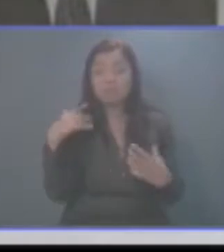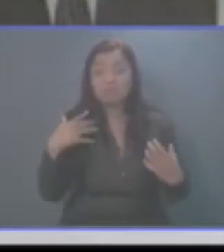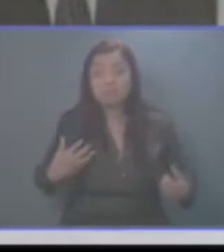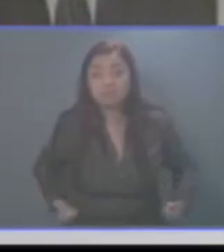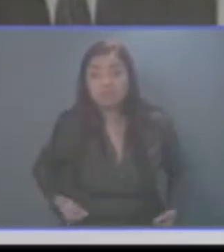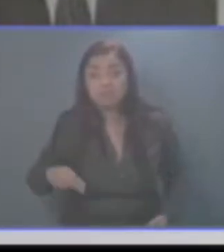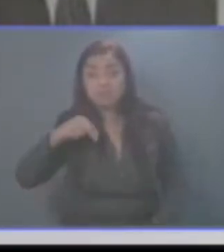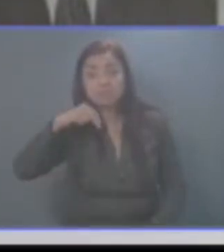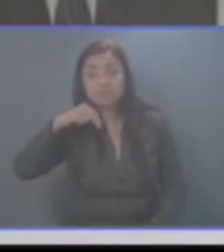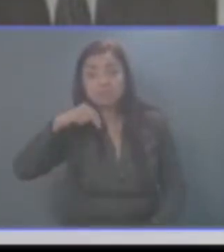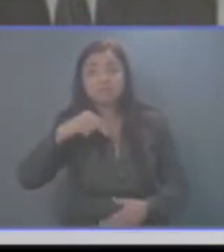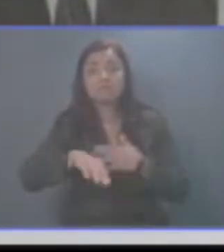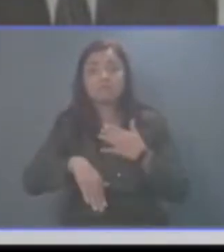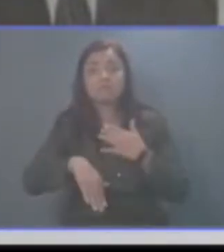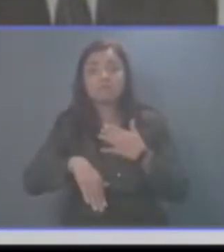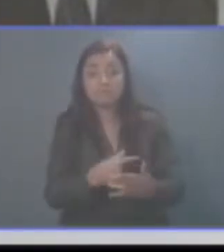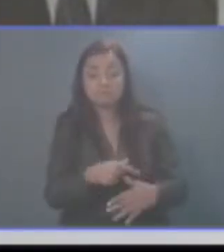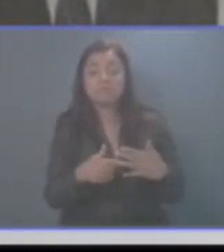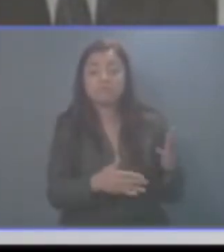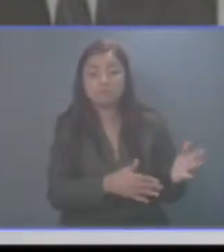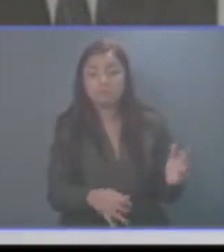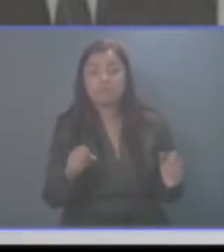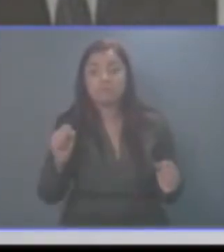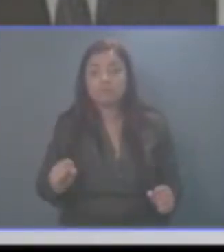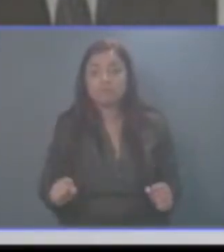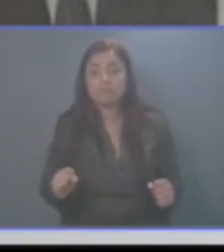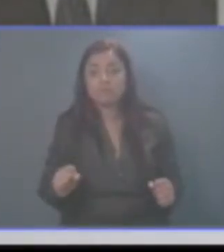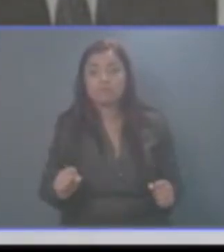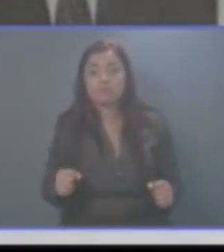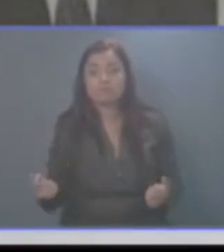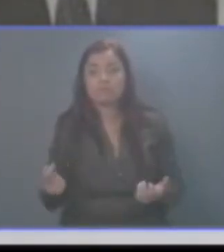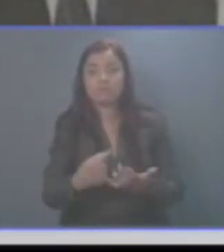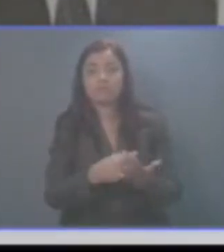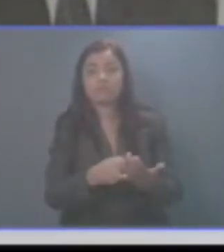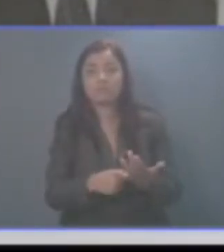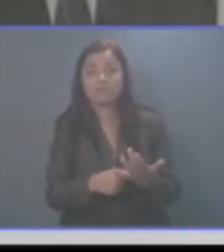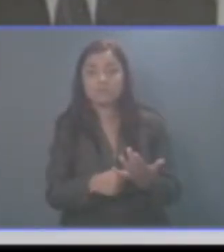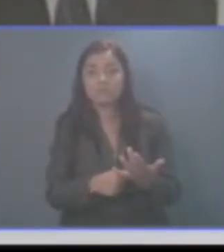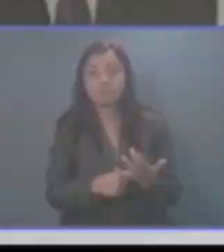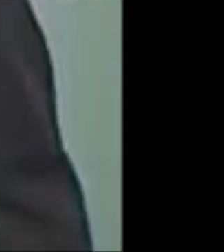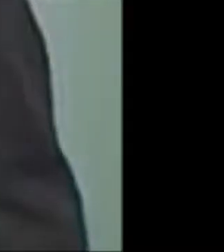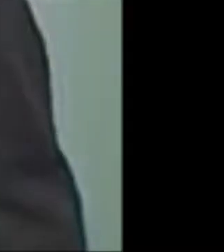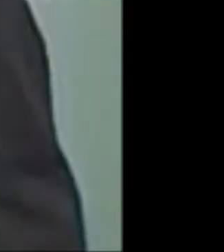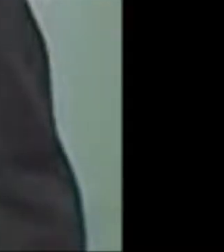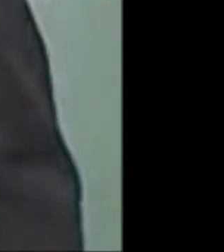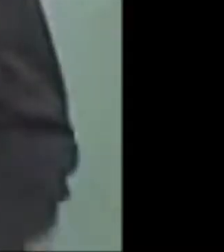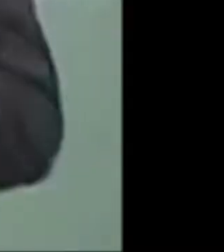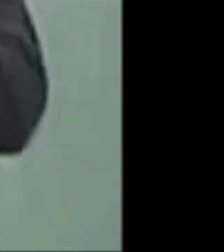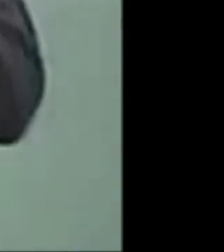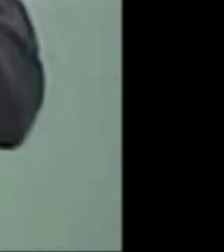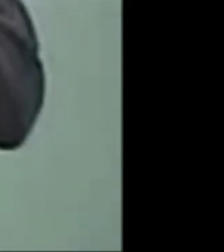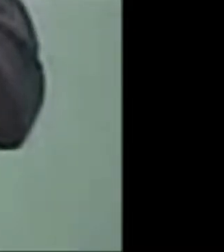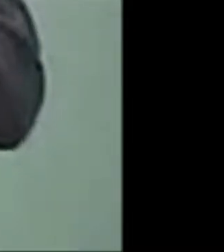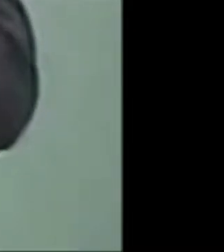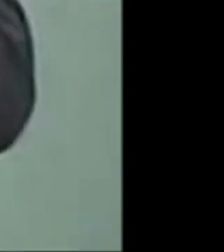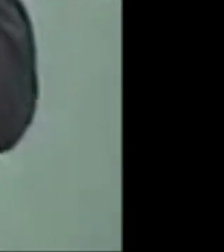argumentos, cuestionan o critican una gestión plagada de errores.